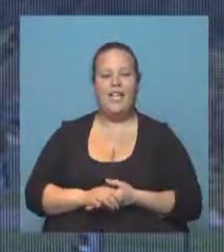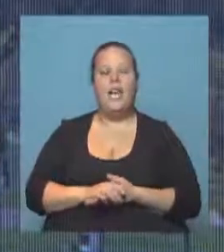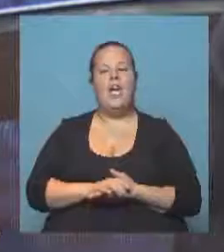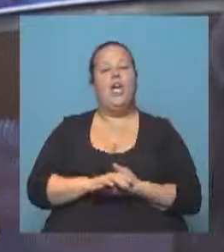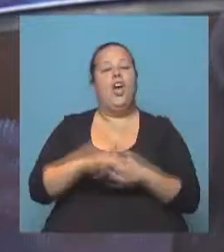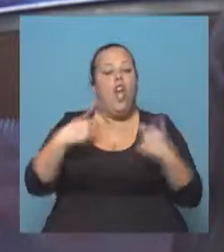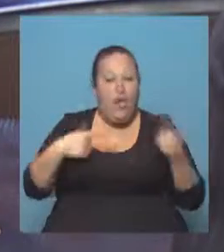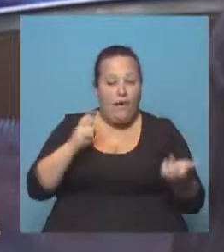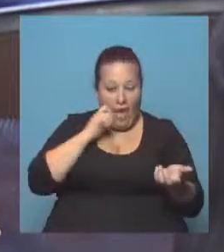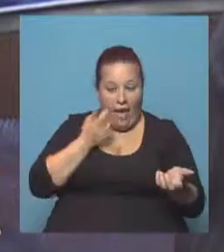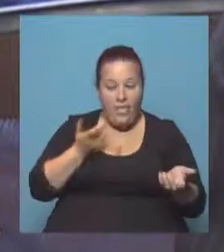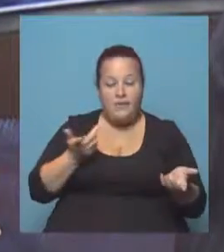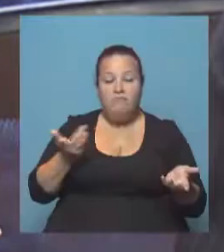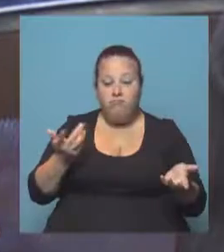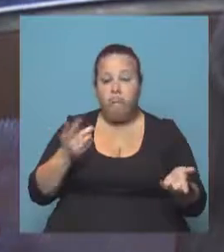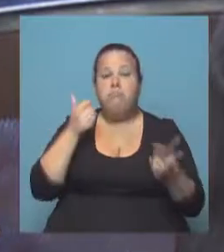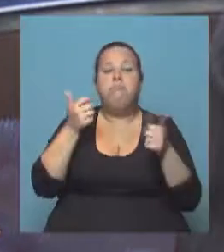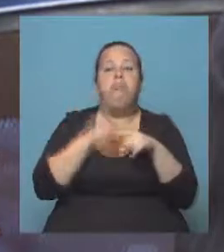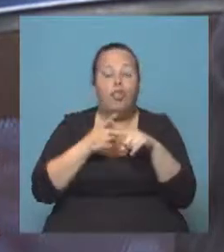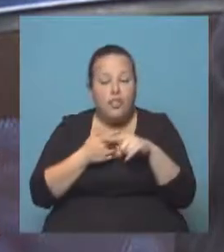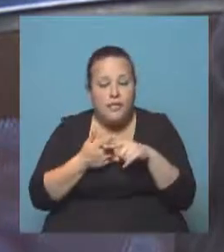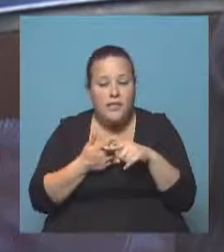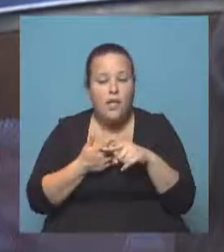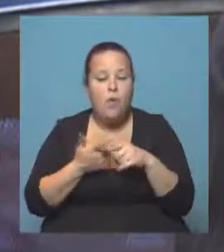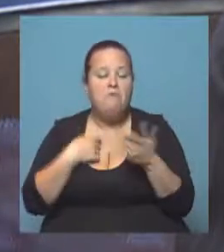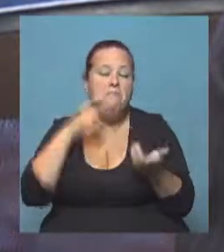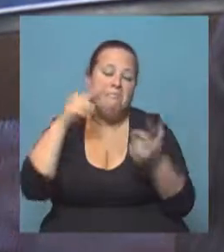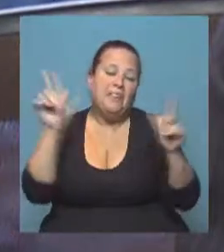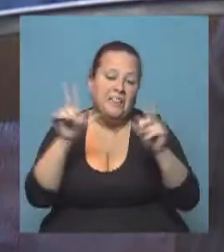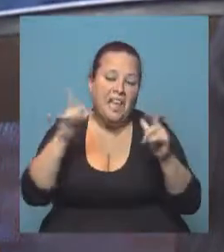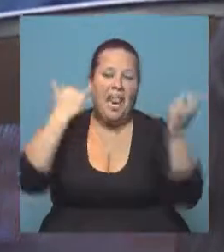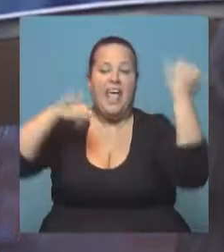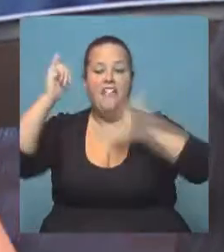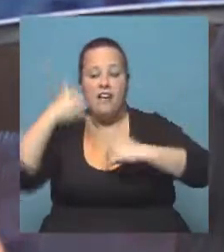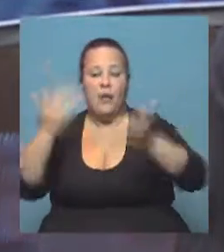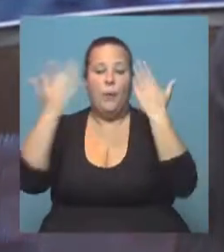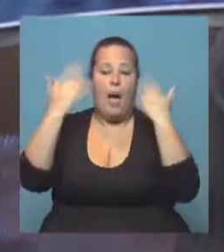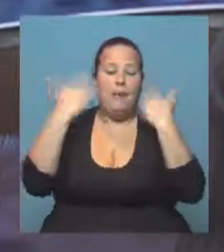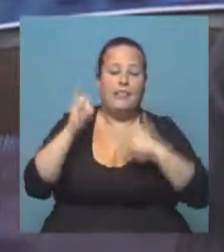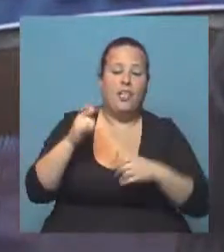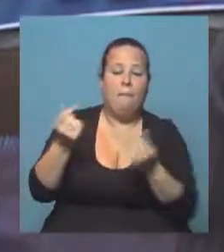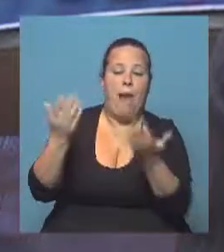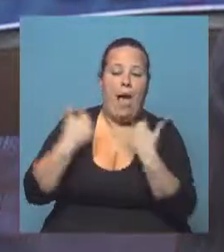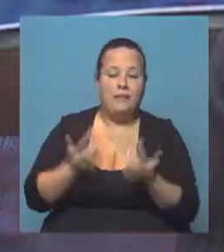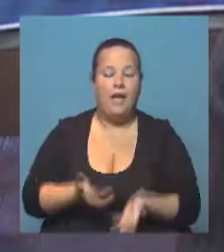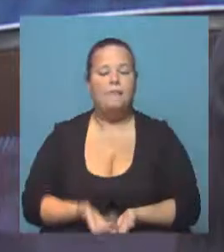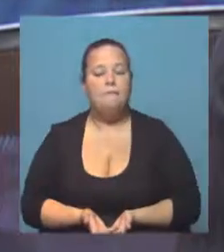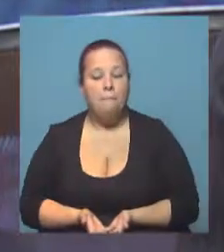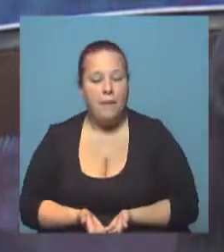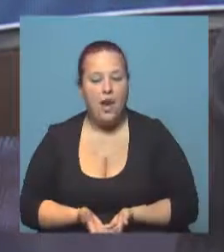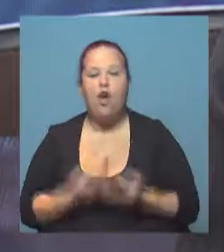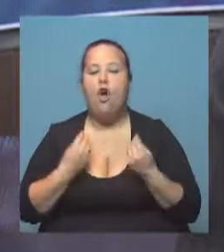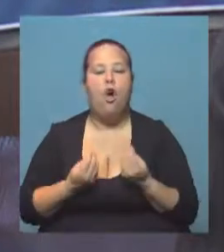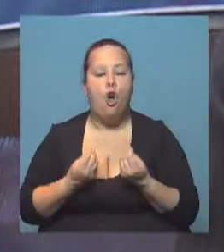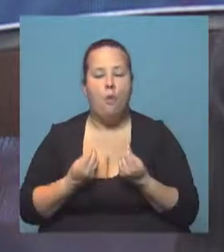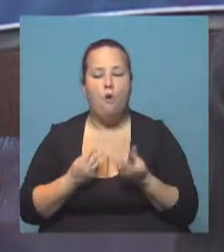Buenas noticias, novedades positivas. Uno mira la tele y dice inversiones, llega, que llegue el dinero. Pero ¿en qué